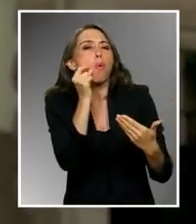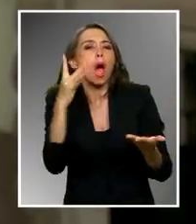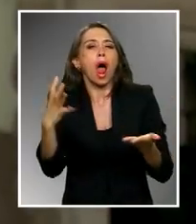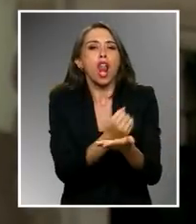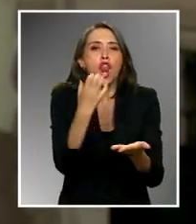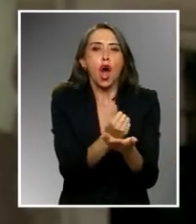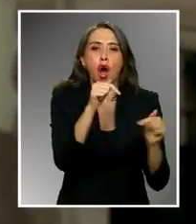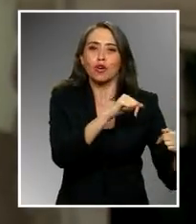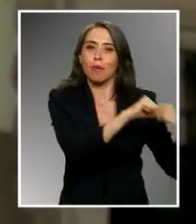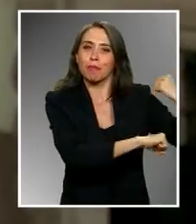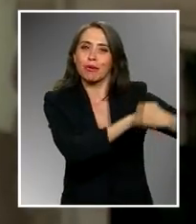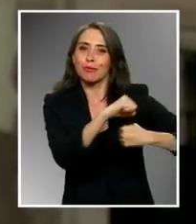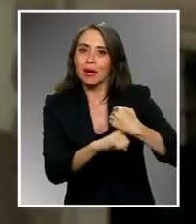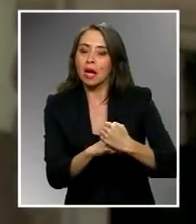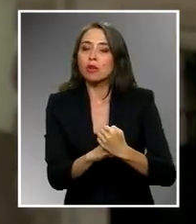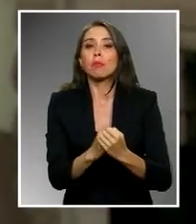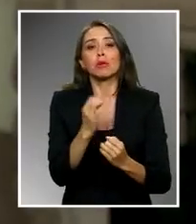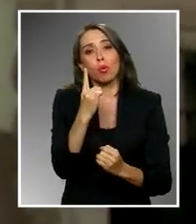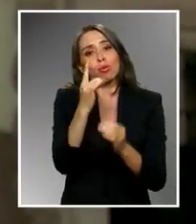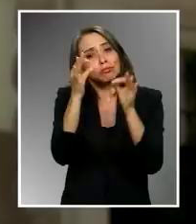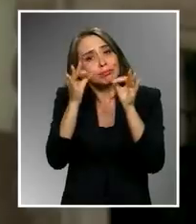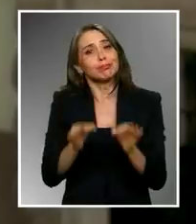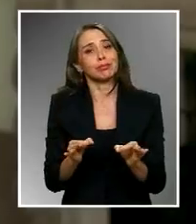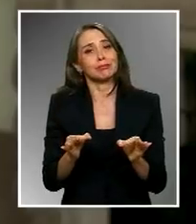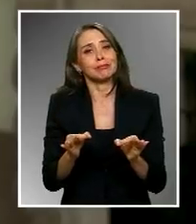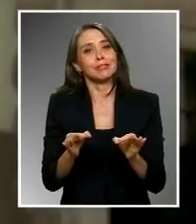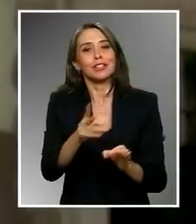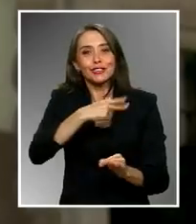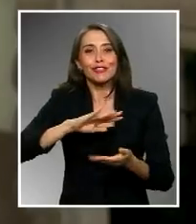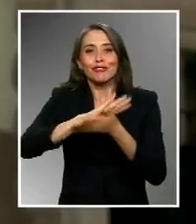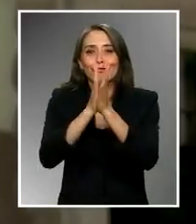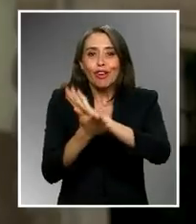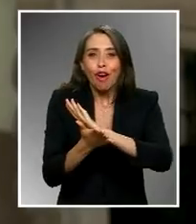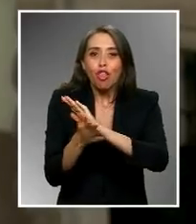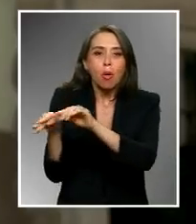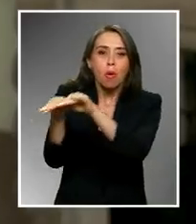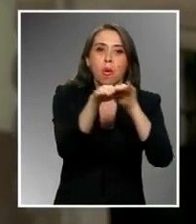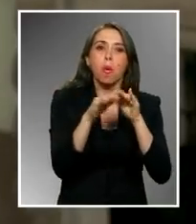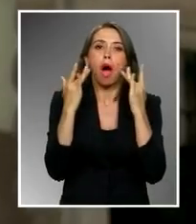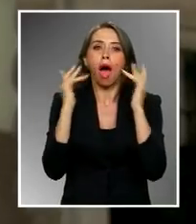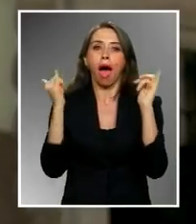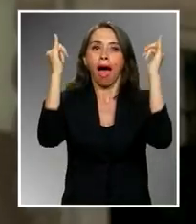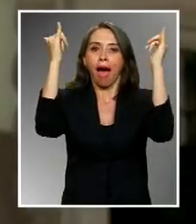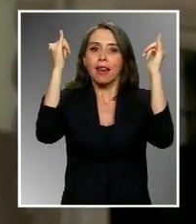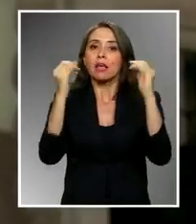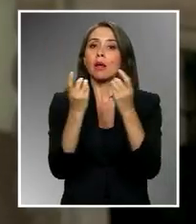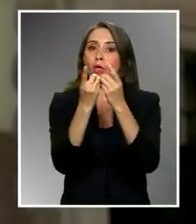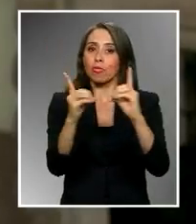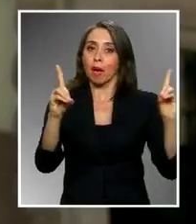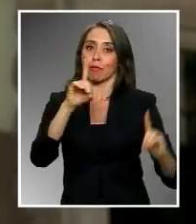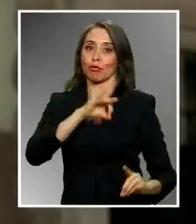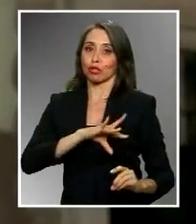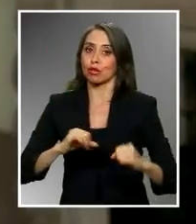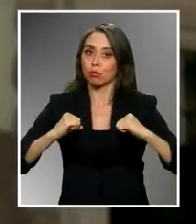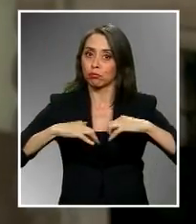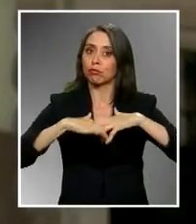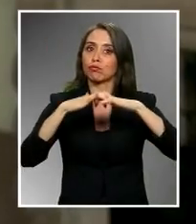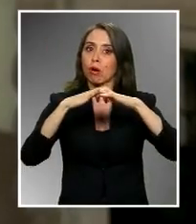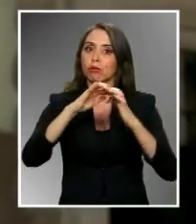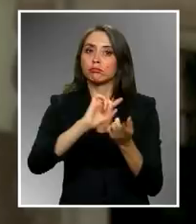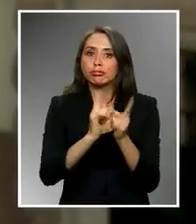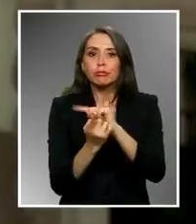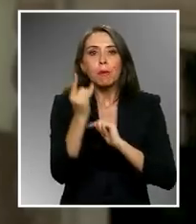años pero hay un hecho indesmentible y que nos debe alegrar a todos por igual nuestra democracia ha ganado fortaleza y